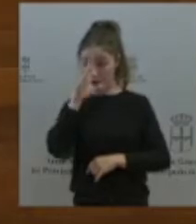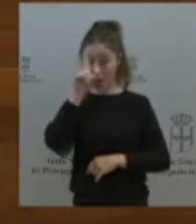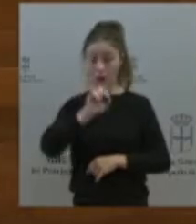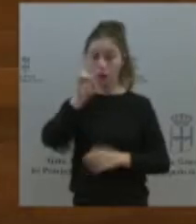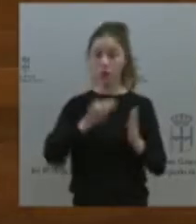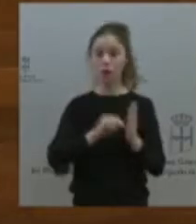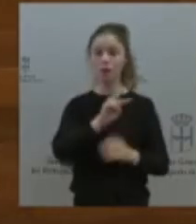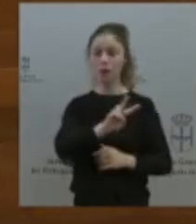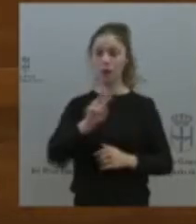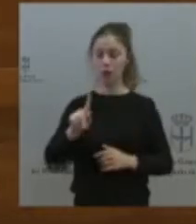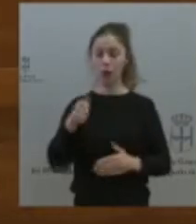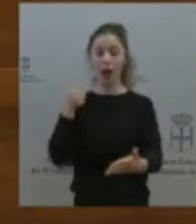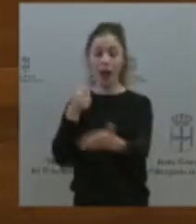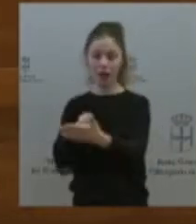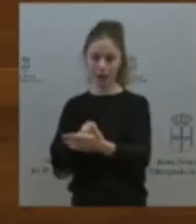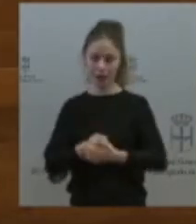espera en dependencia.